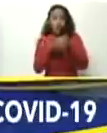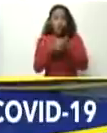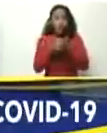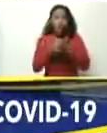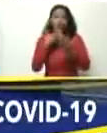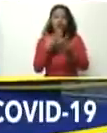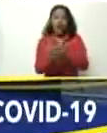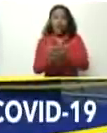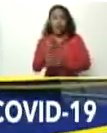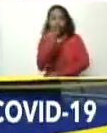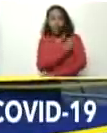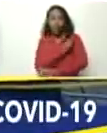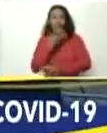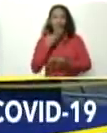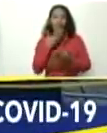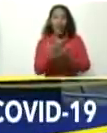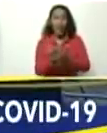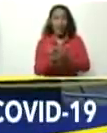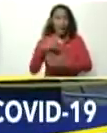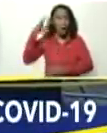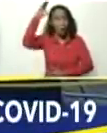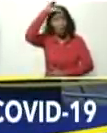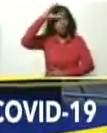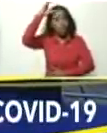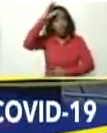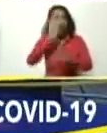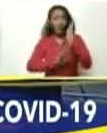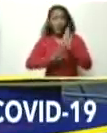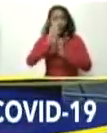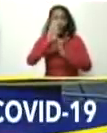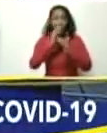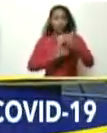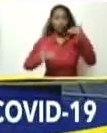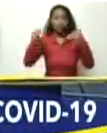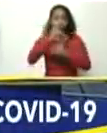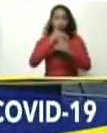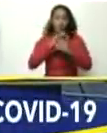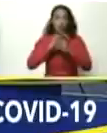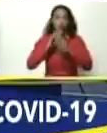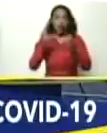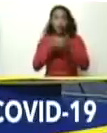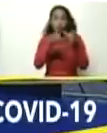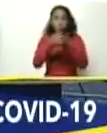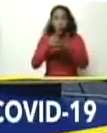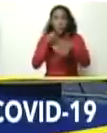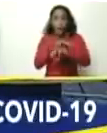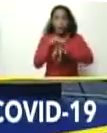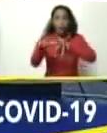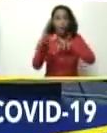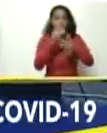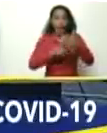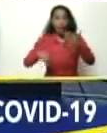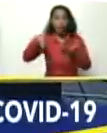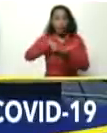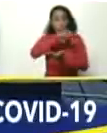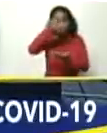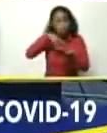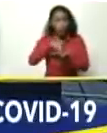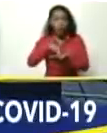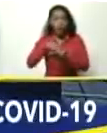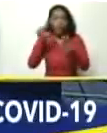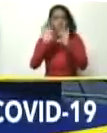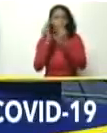vacunación. Gracias a la conciencia superior y colectiva de las mayorías nacionales de la familia